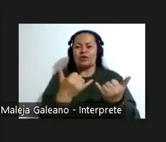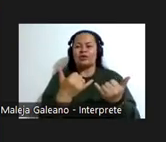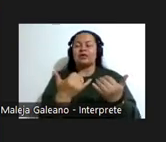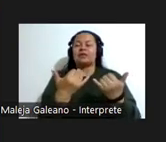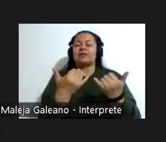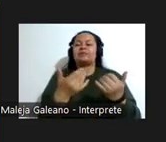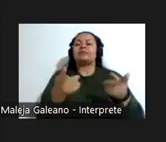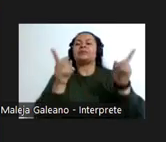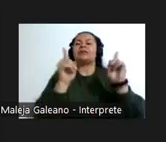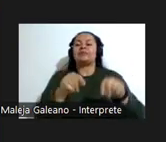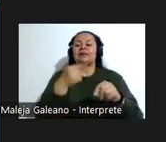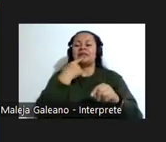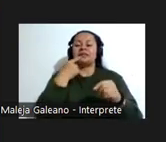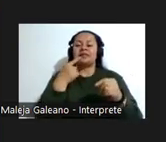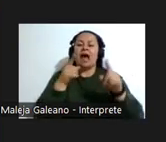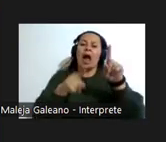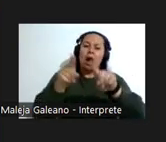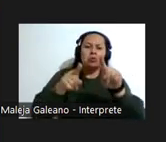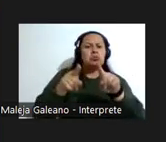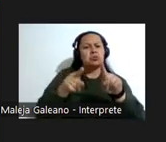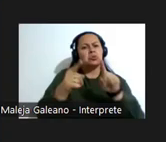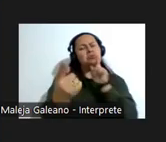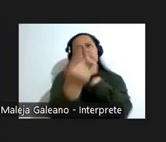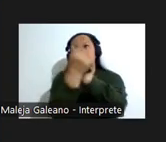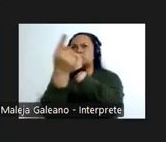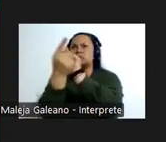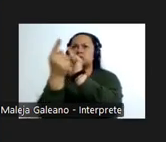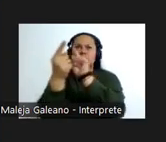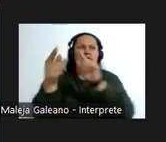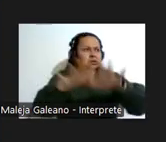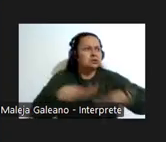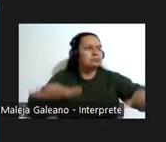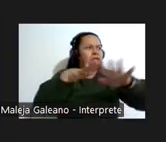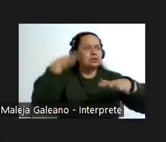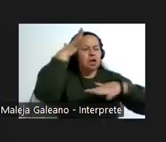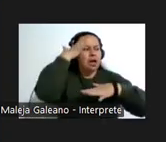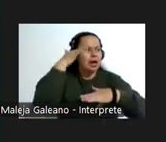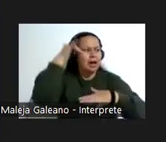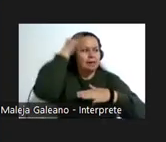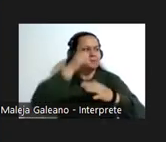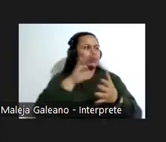aunque nos hemos cruzado en espacios académicos, son mis amigos, mis amigas,